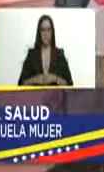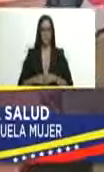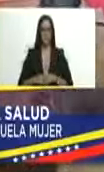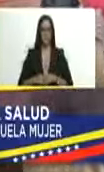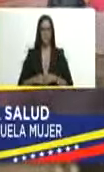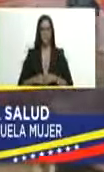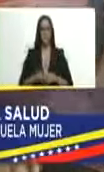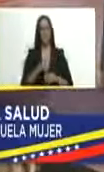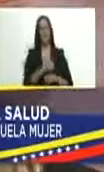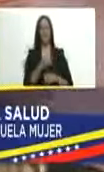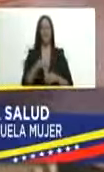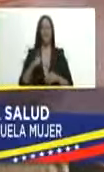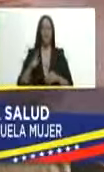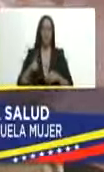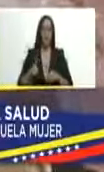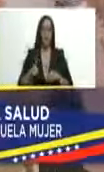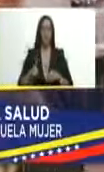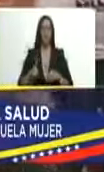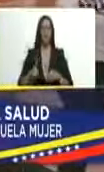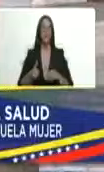cada uno de los vértices.